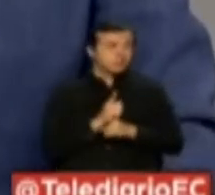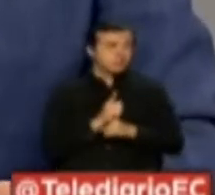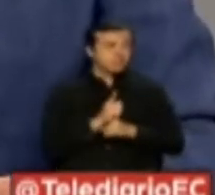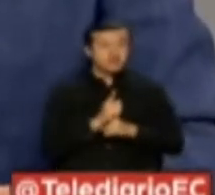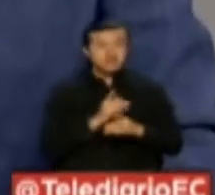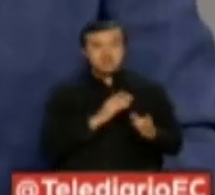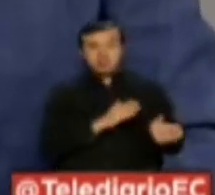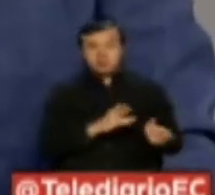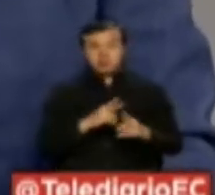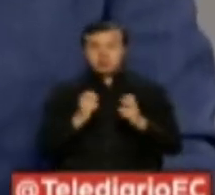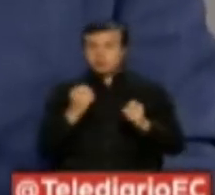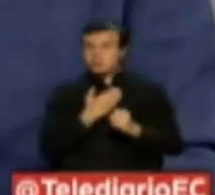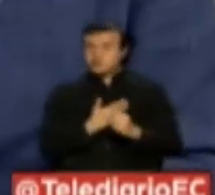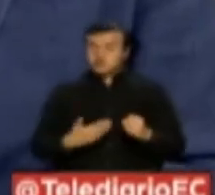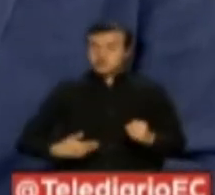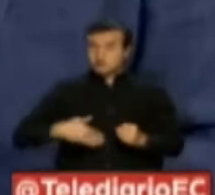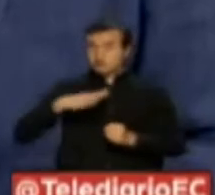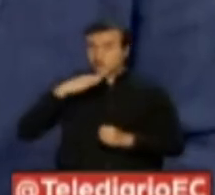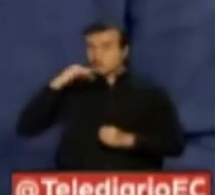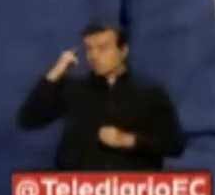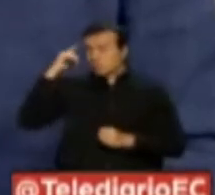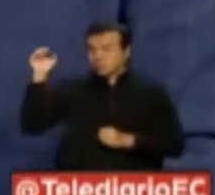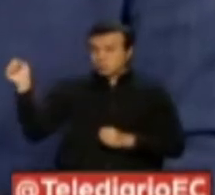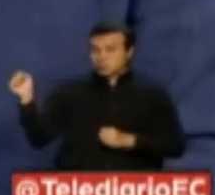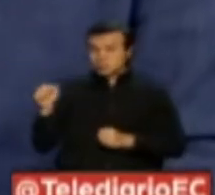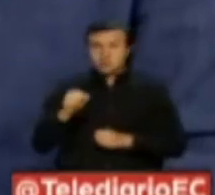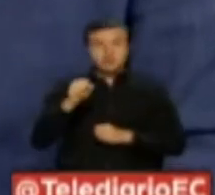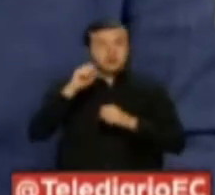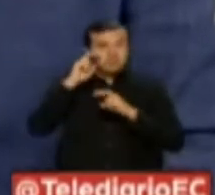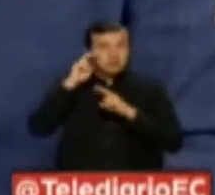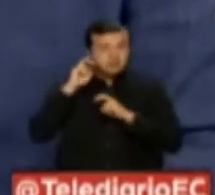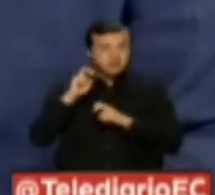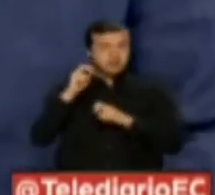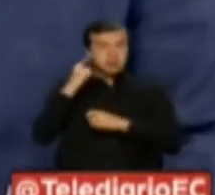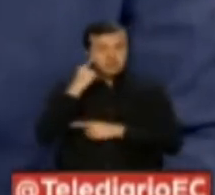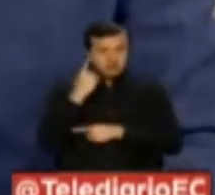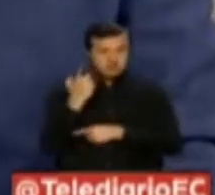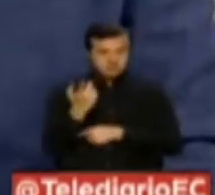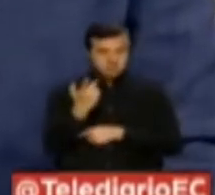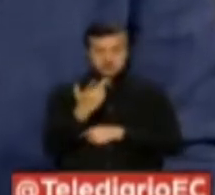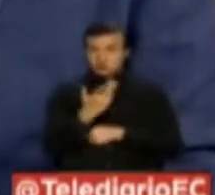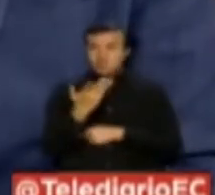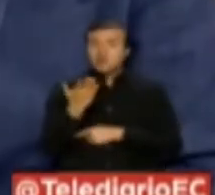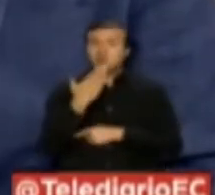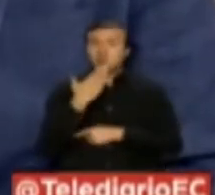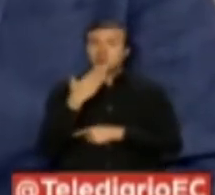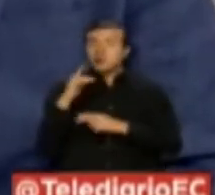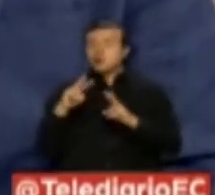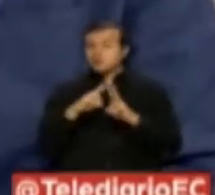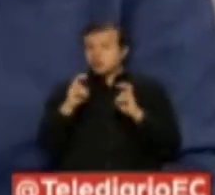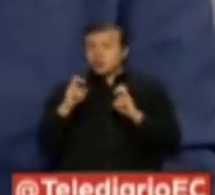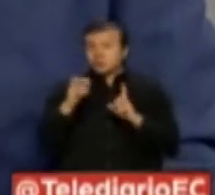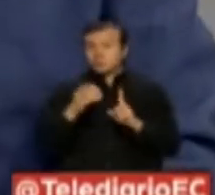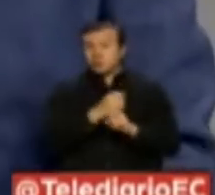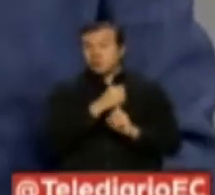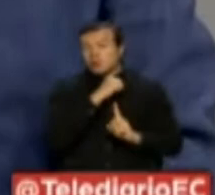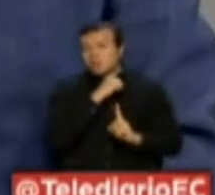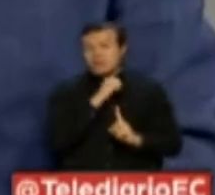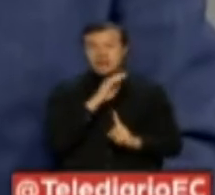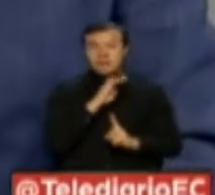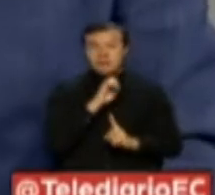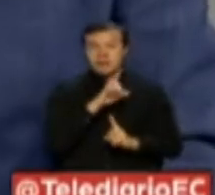vinculación del expresidente Rafael Correa en la instrucción fiscal alrededor del presunto secuestro de Fernando